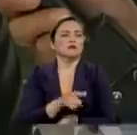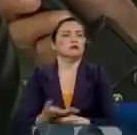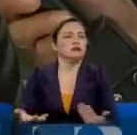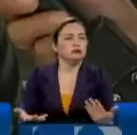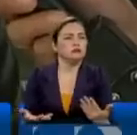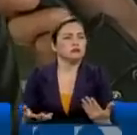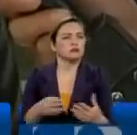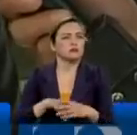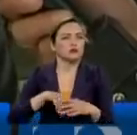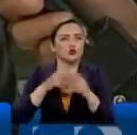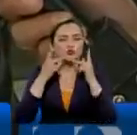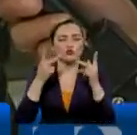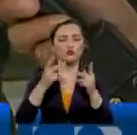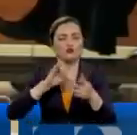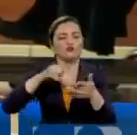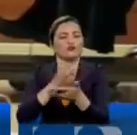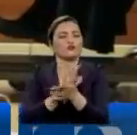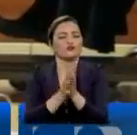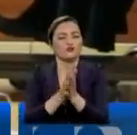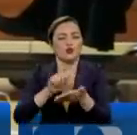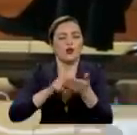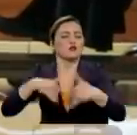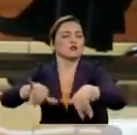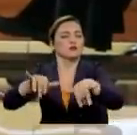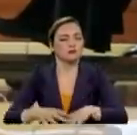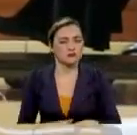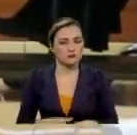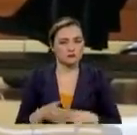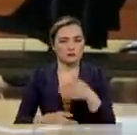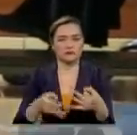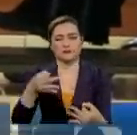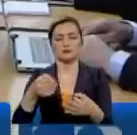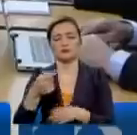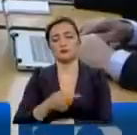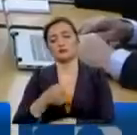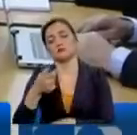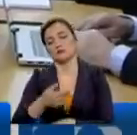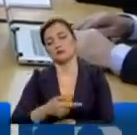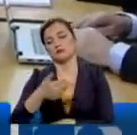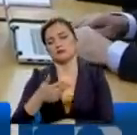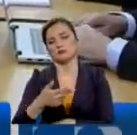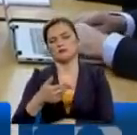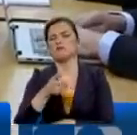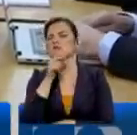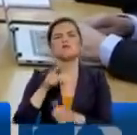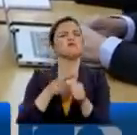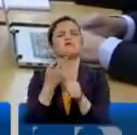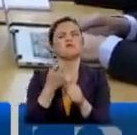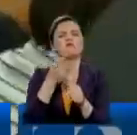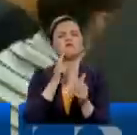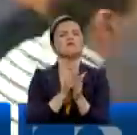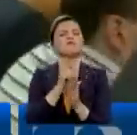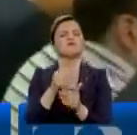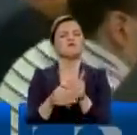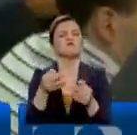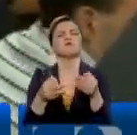existe peculado si el contrato sigue vigente? La audiencia de juzgamiento podría tomar varios días. A la cabeza de los procesados está el ex